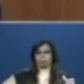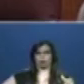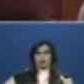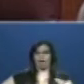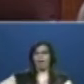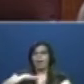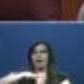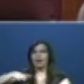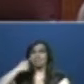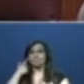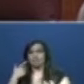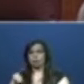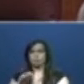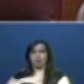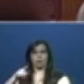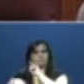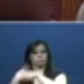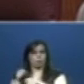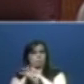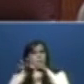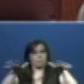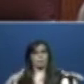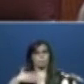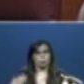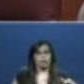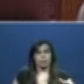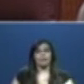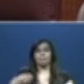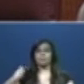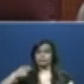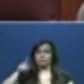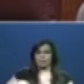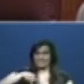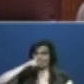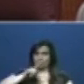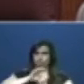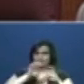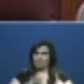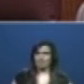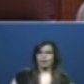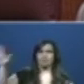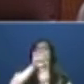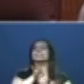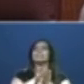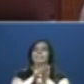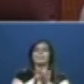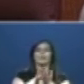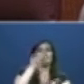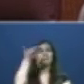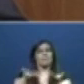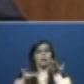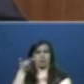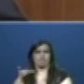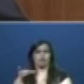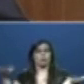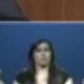salud para su posterior extensión a las demás y también la ampliación a toda la comunidad este mismo año del servicio de valoración telefónica de urgencias